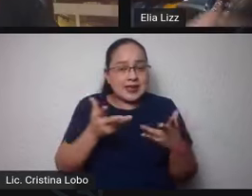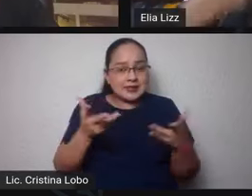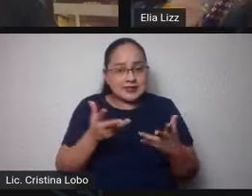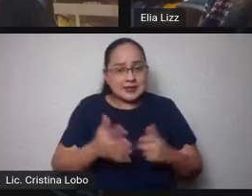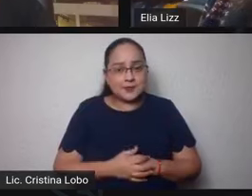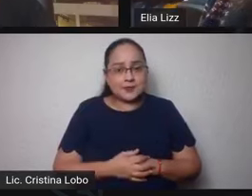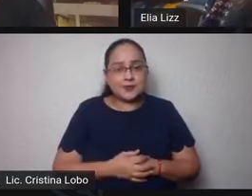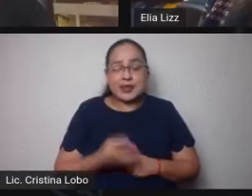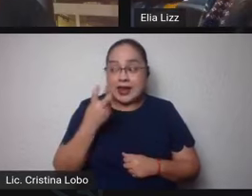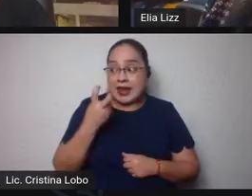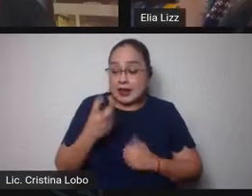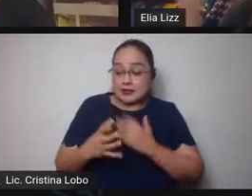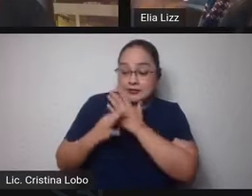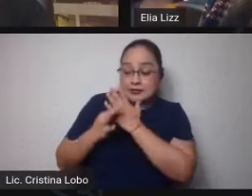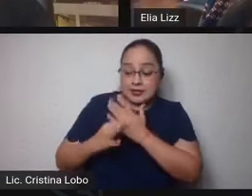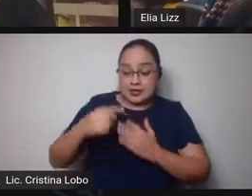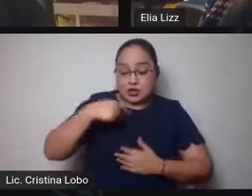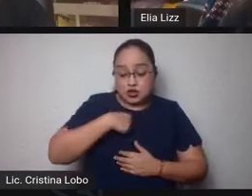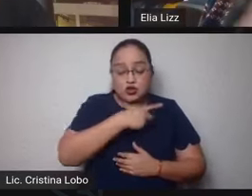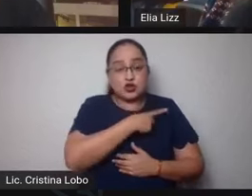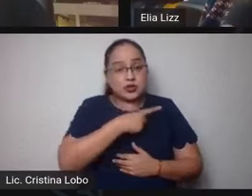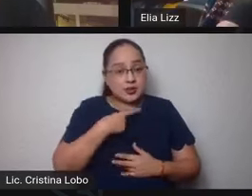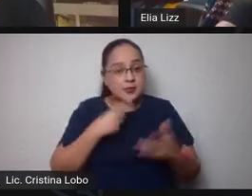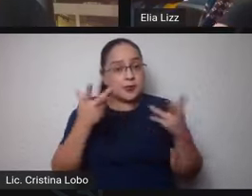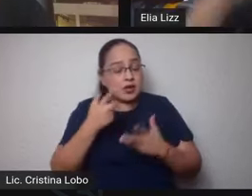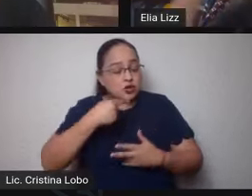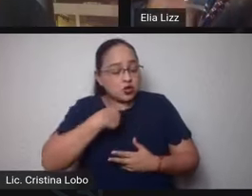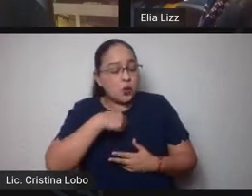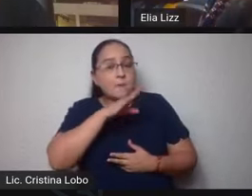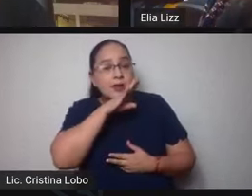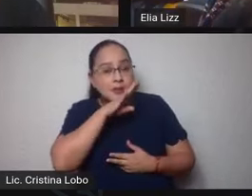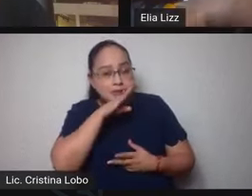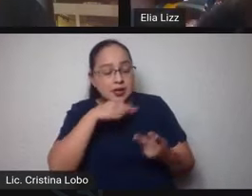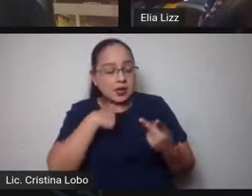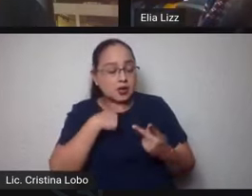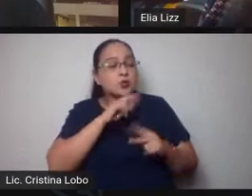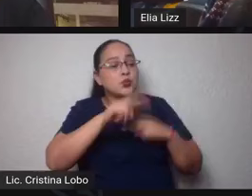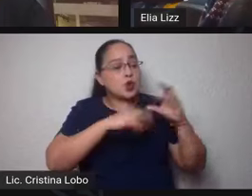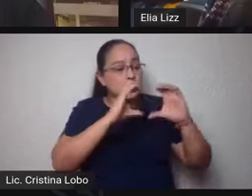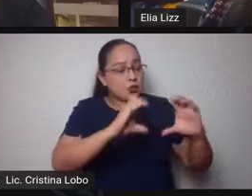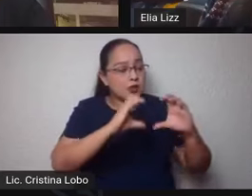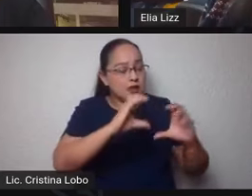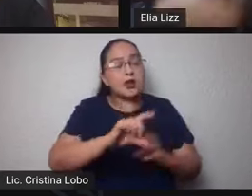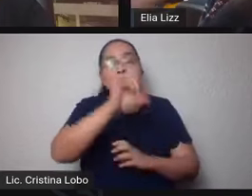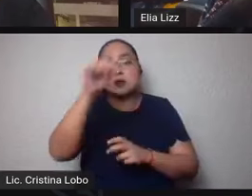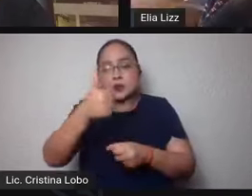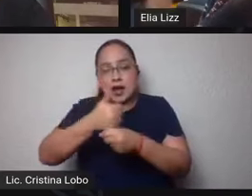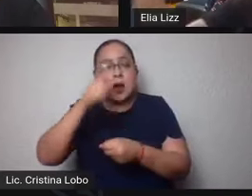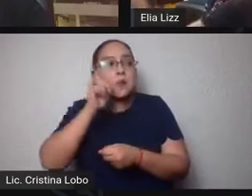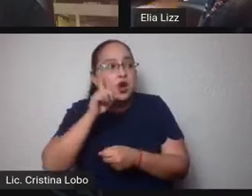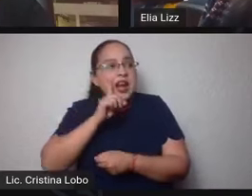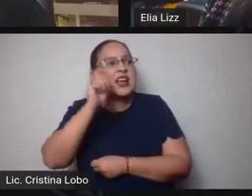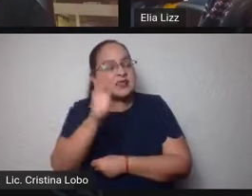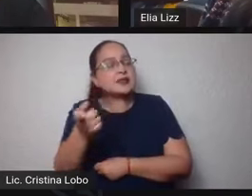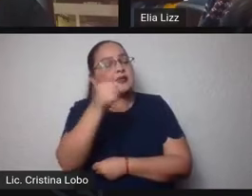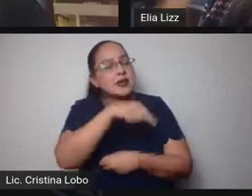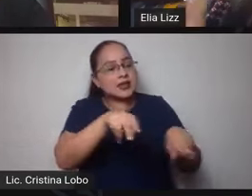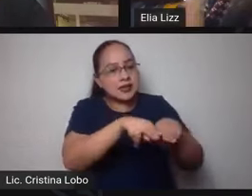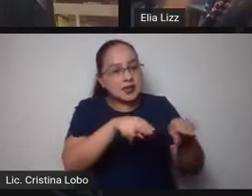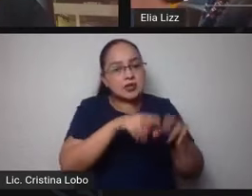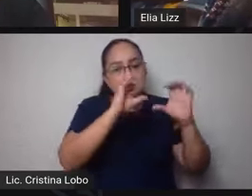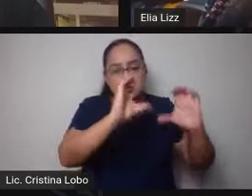estaba acostumbrada a hacer, que yo iba a ser mamá e iba a cuidar, y cuando iba a ser abuela también tenía que cuidar y me iba a hacer cargo de mis nietos y de